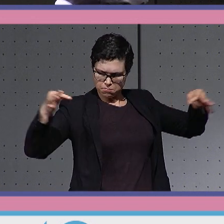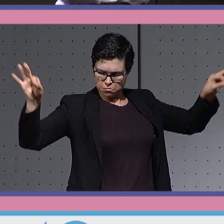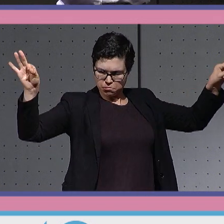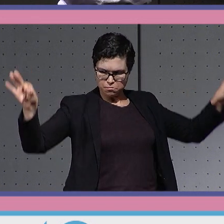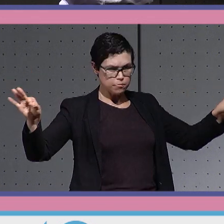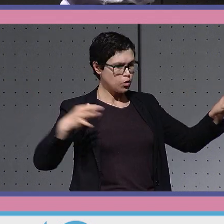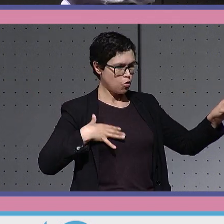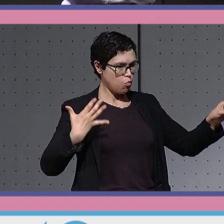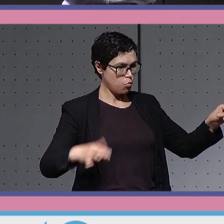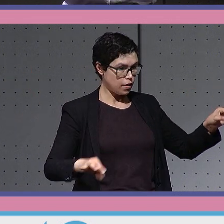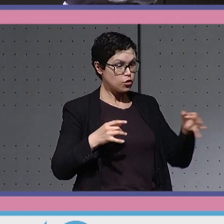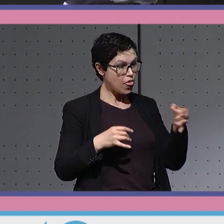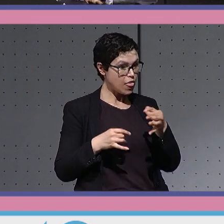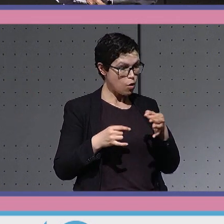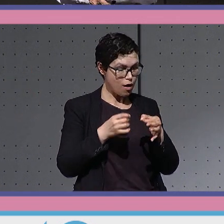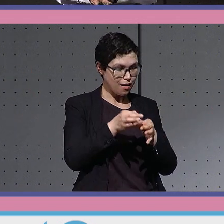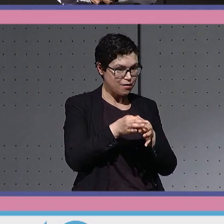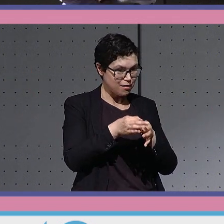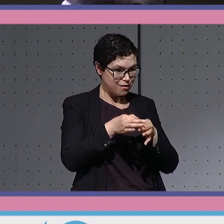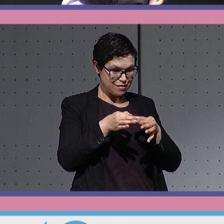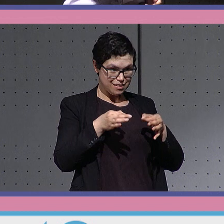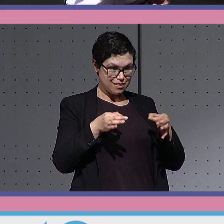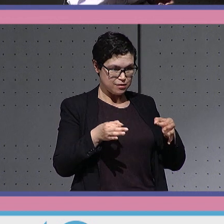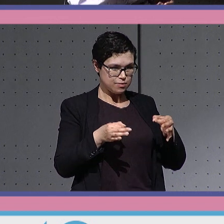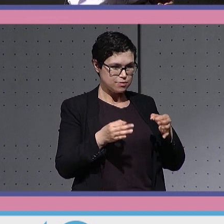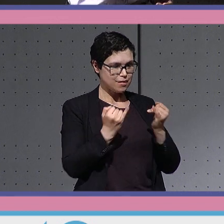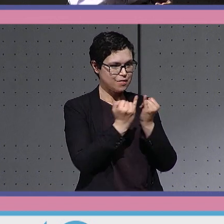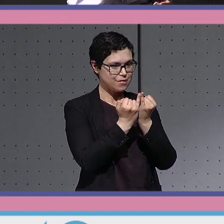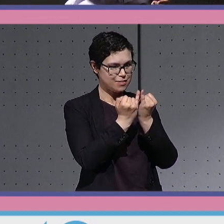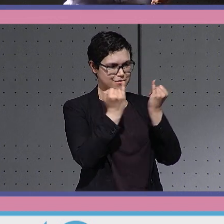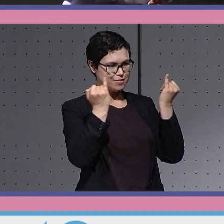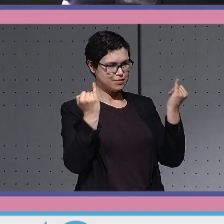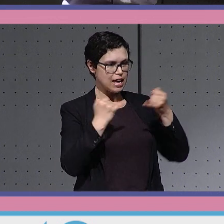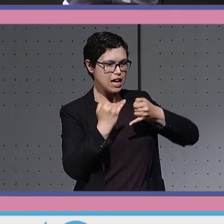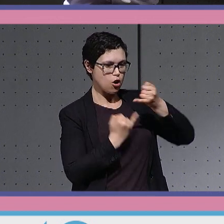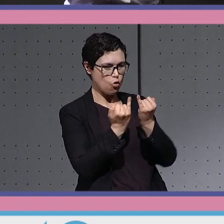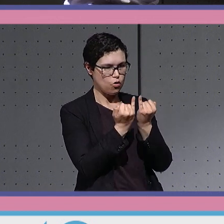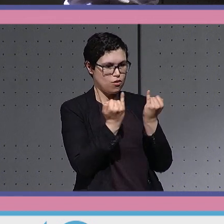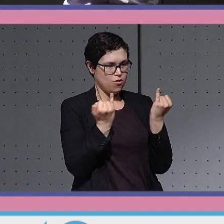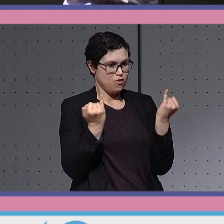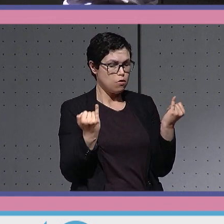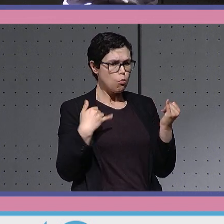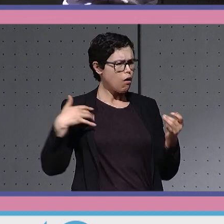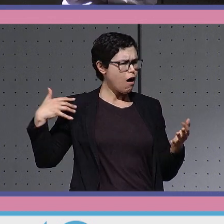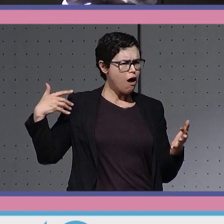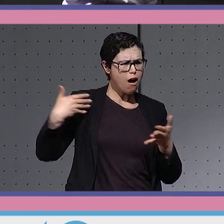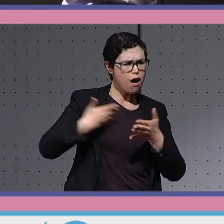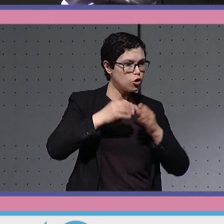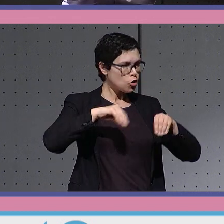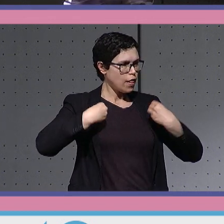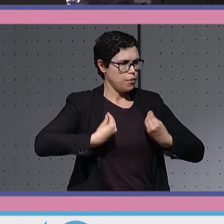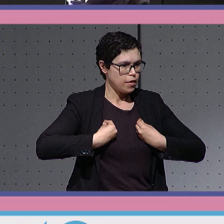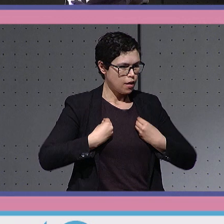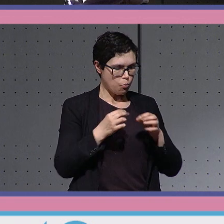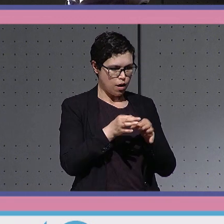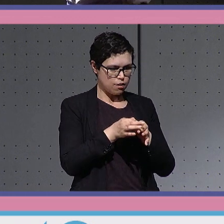los hilos se separan. Así empezó la vida, dividiéndose una célula muchas veces, dividiéndose una molécula y